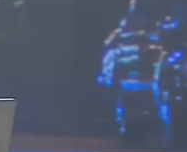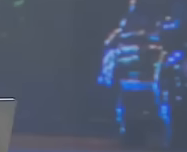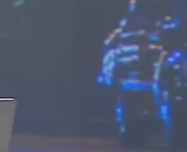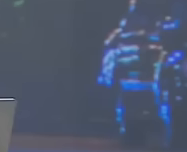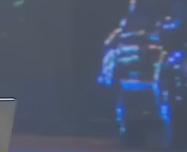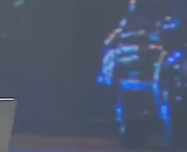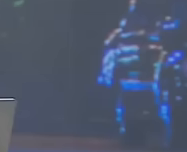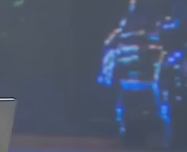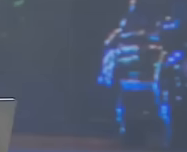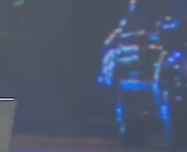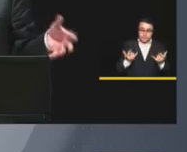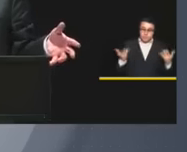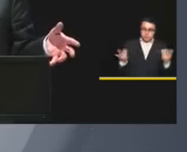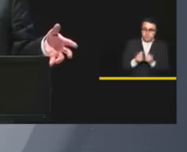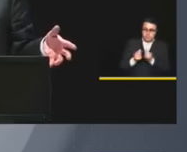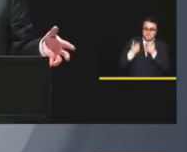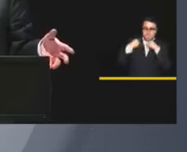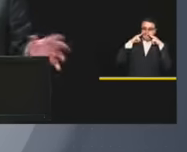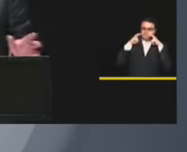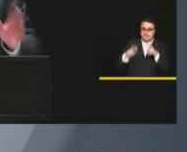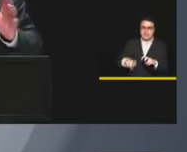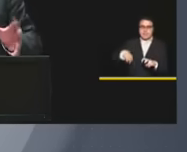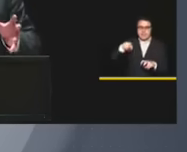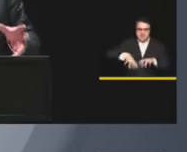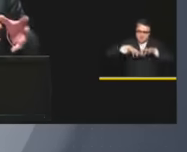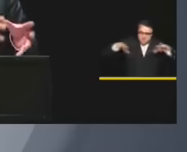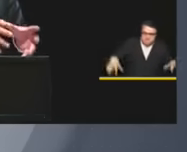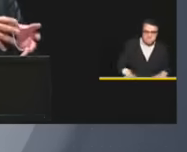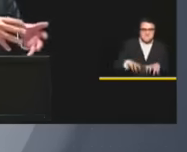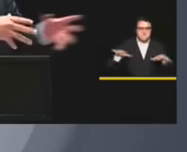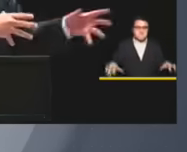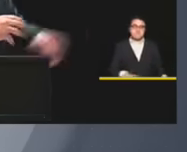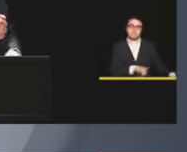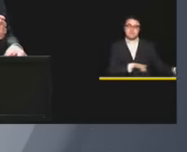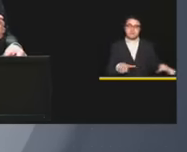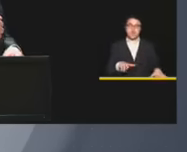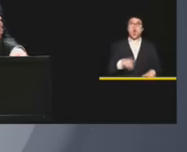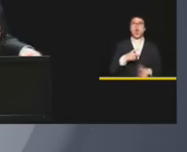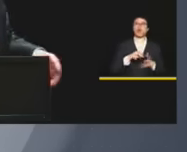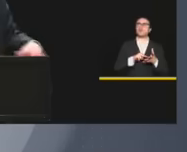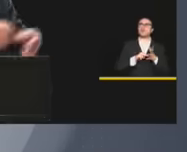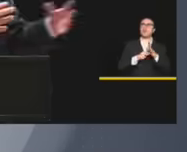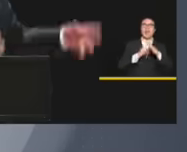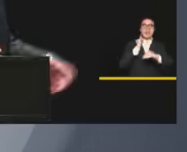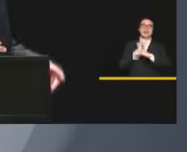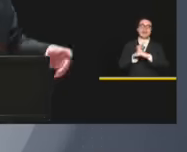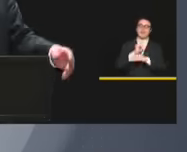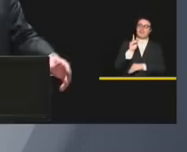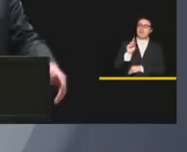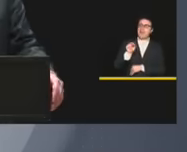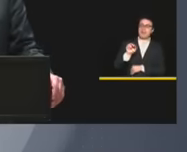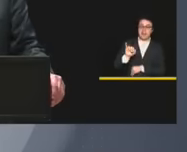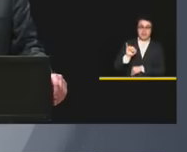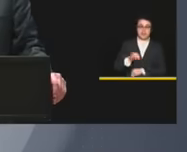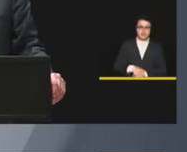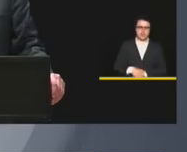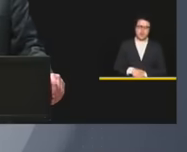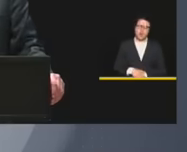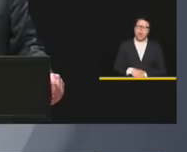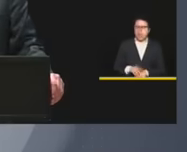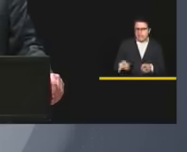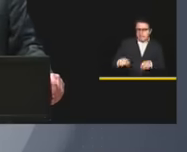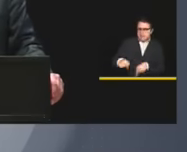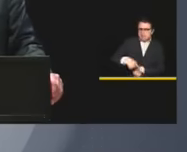esta hora el presidente Gustavo Petro continúa su intervención en el primer Congreso de Seguridad Humana, Desarrollo e